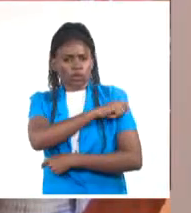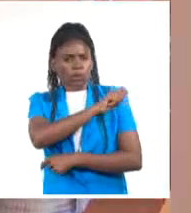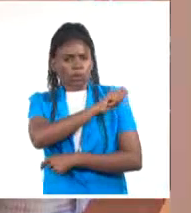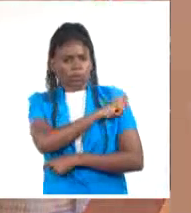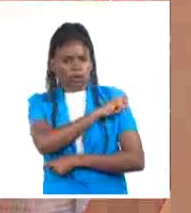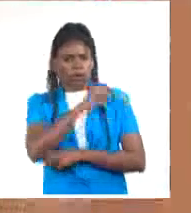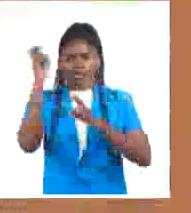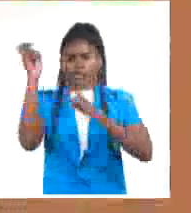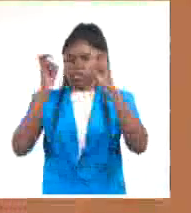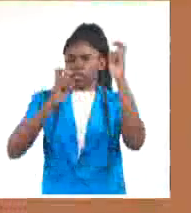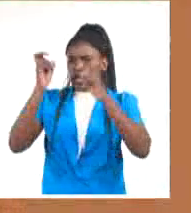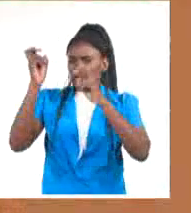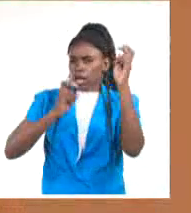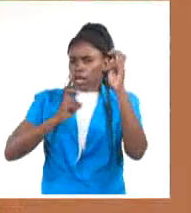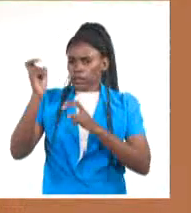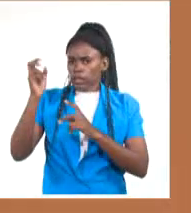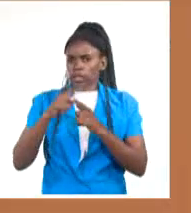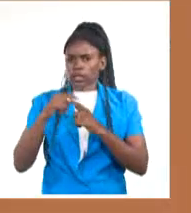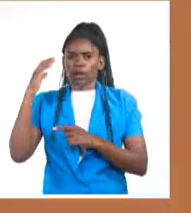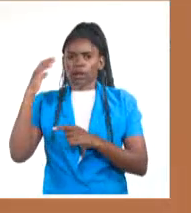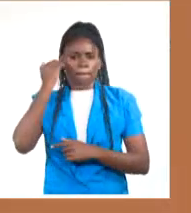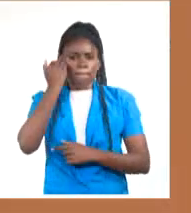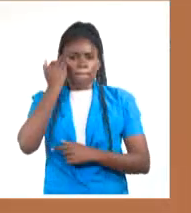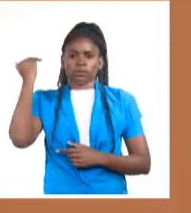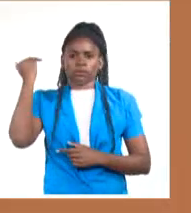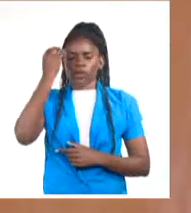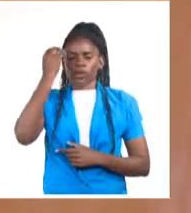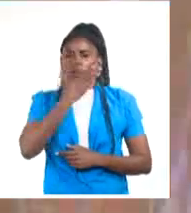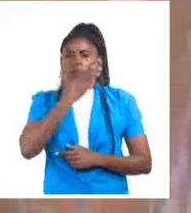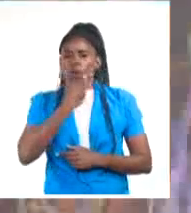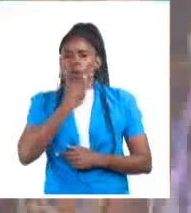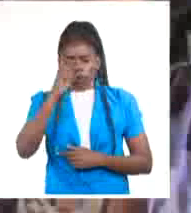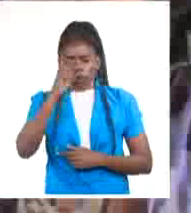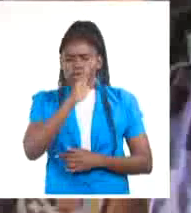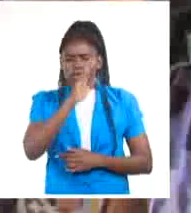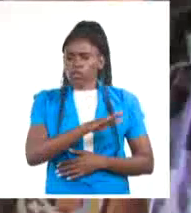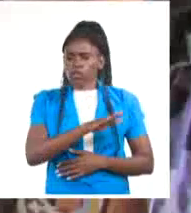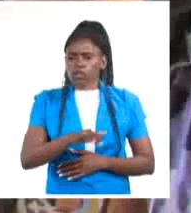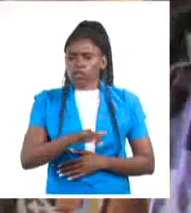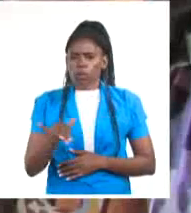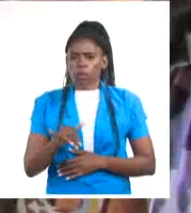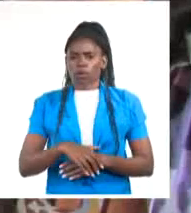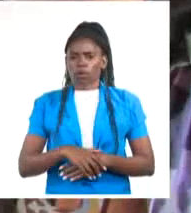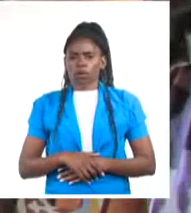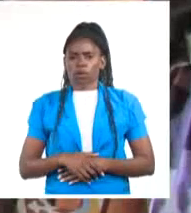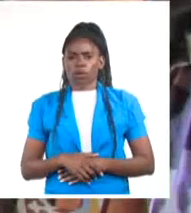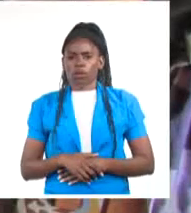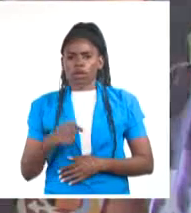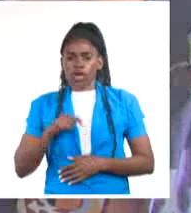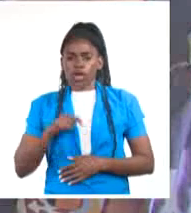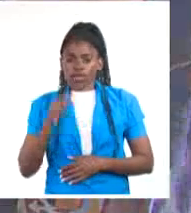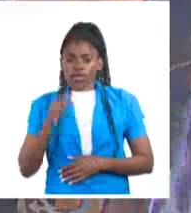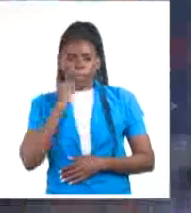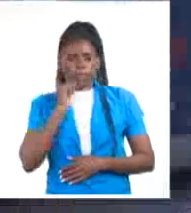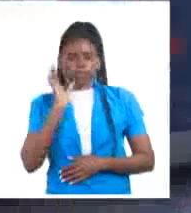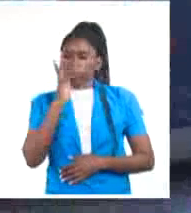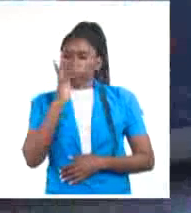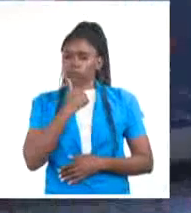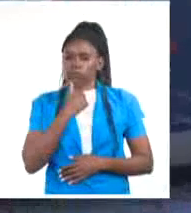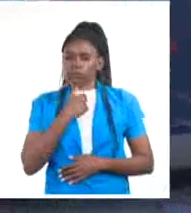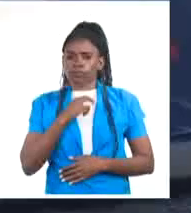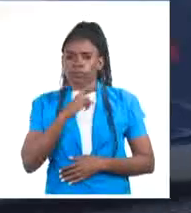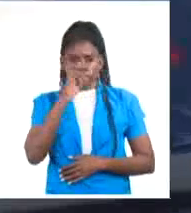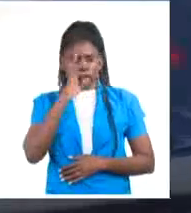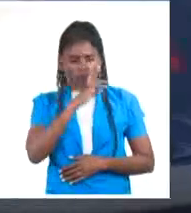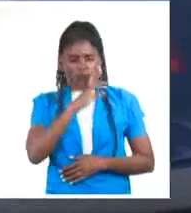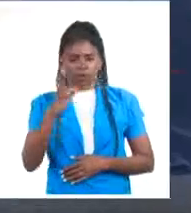superación de los miembros, además de otros temas. Difunde el pensamiento martiano, resalta su vigencia ante los desafíos